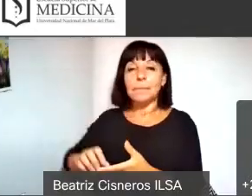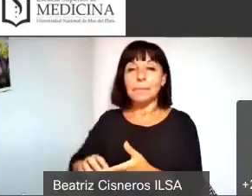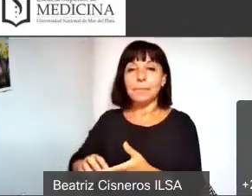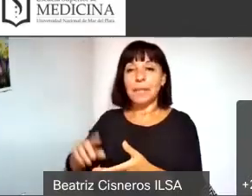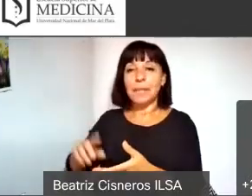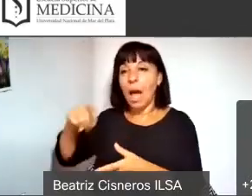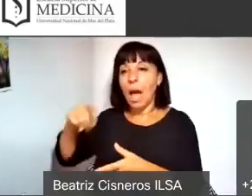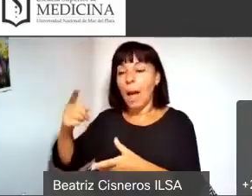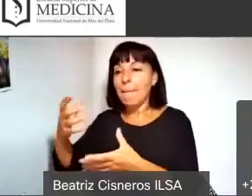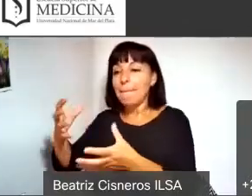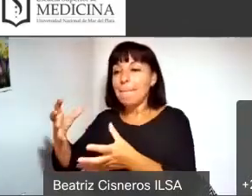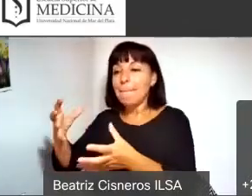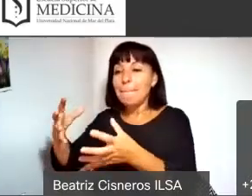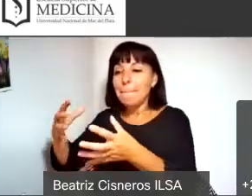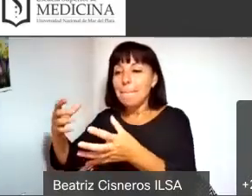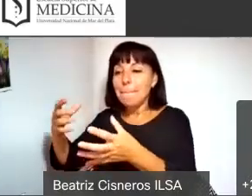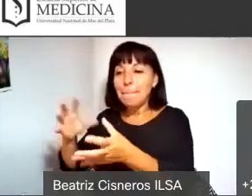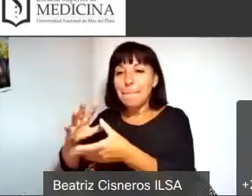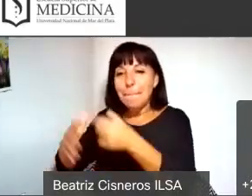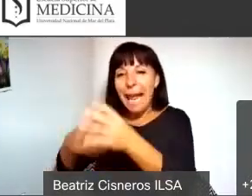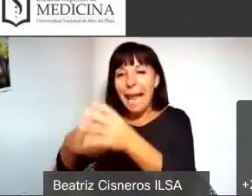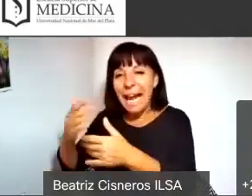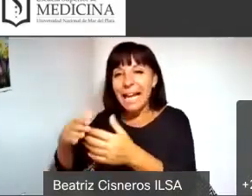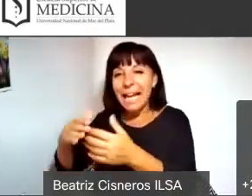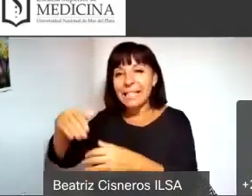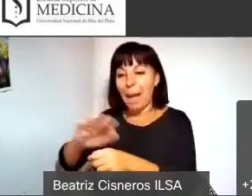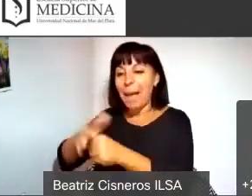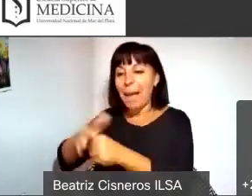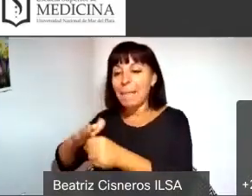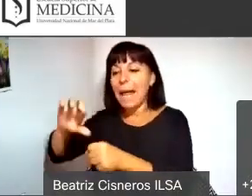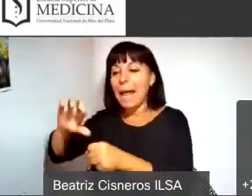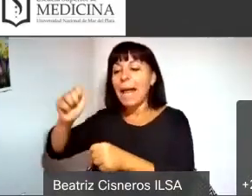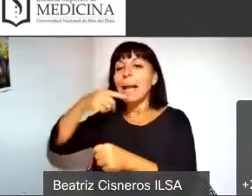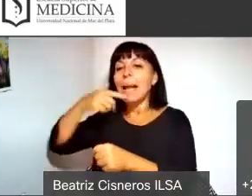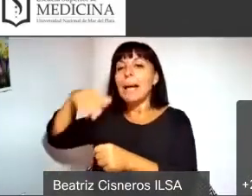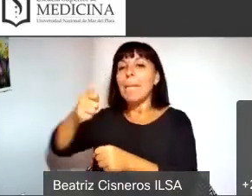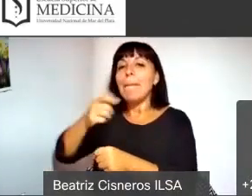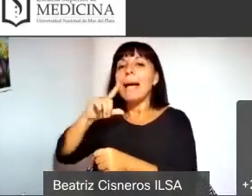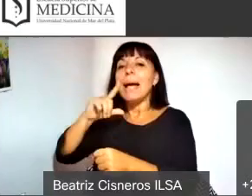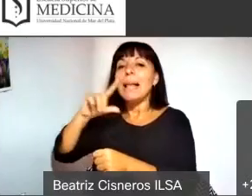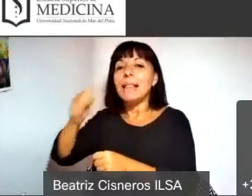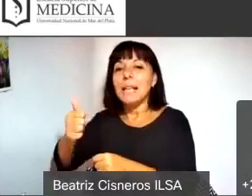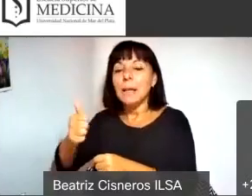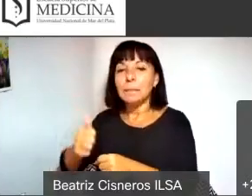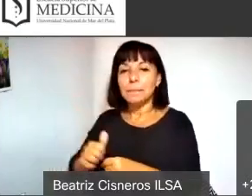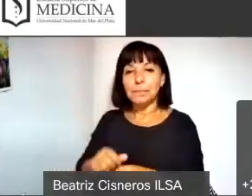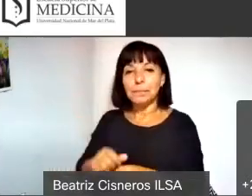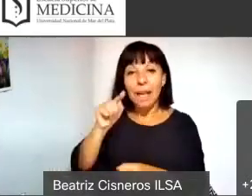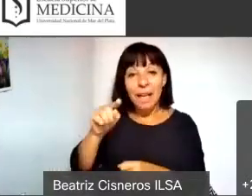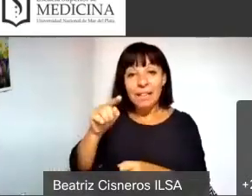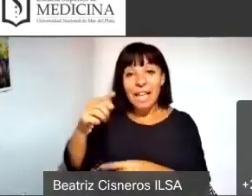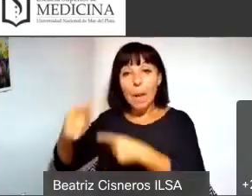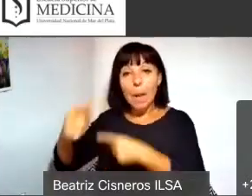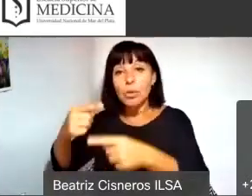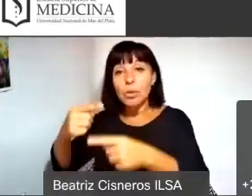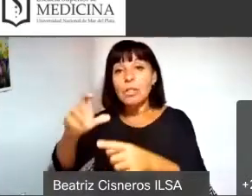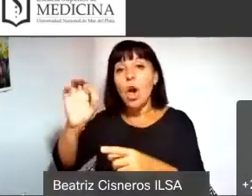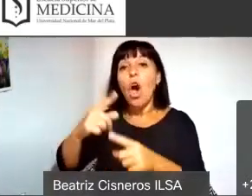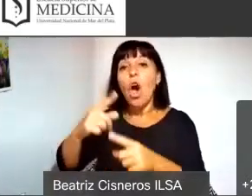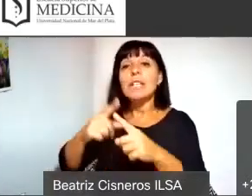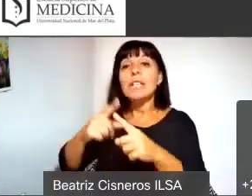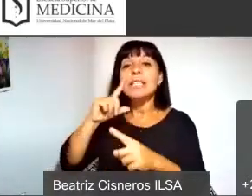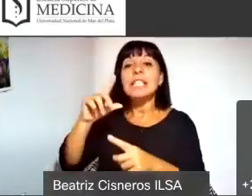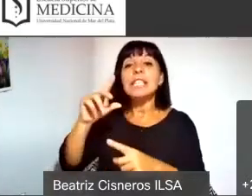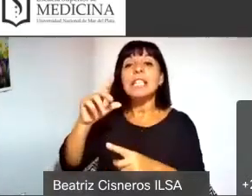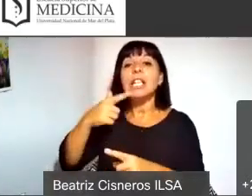fusionarse con la membrana plasmática. Y fíjense qué ocurre aquí. Este es el proceso de exocitosis que vimos anteriormente. Un contenido